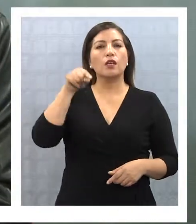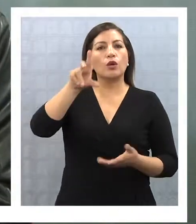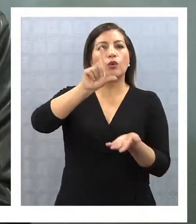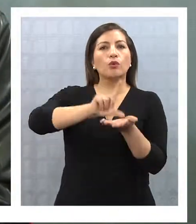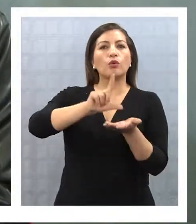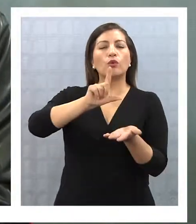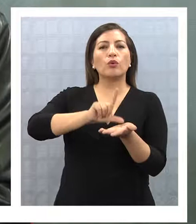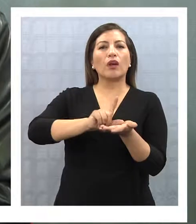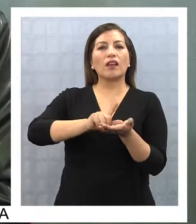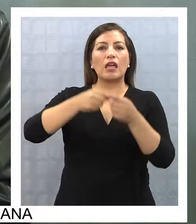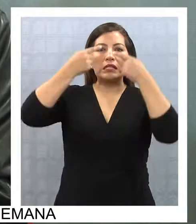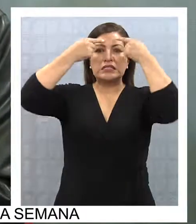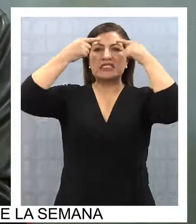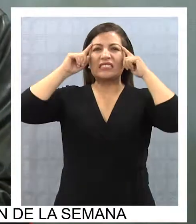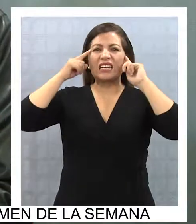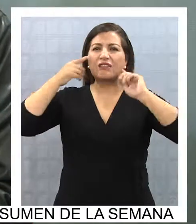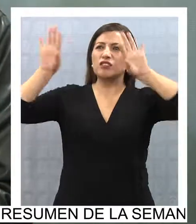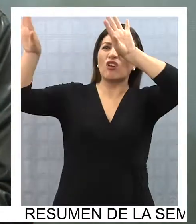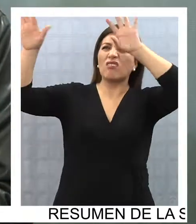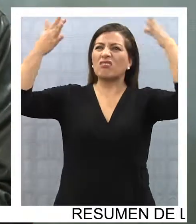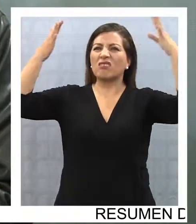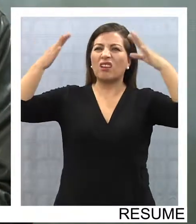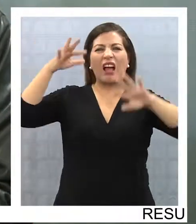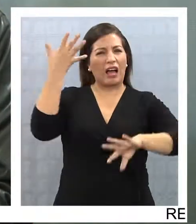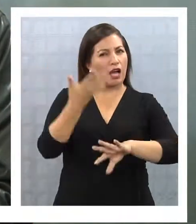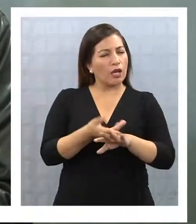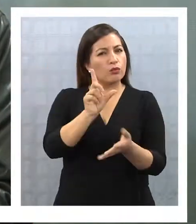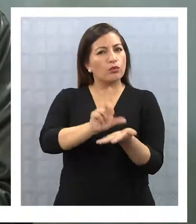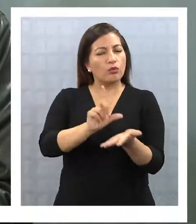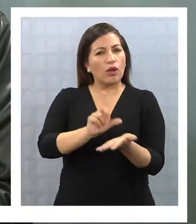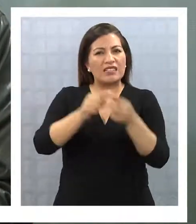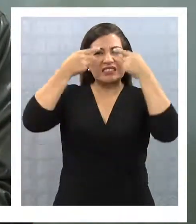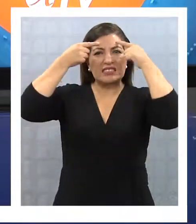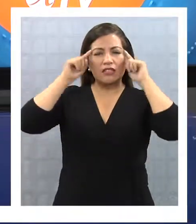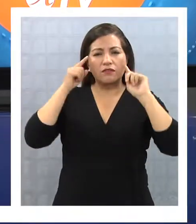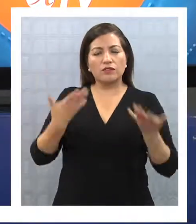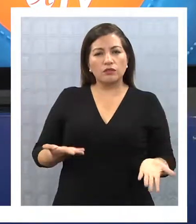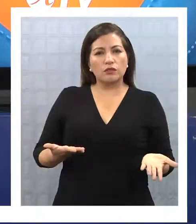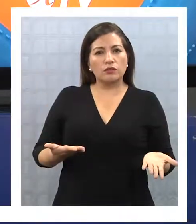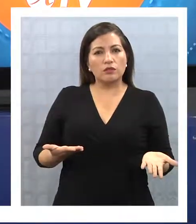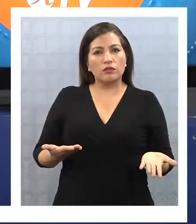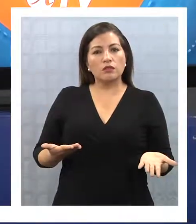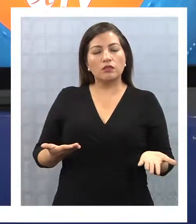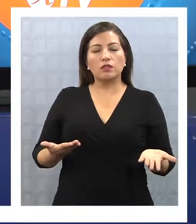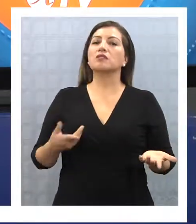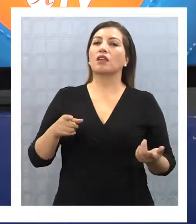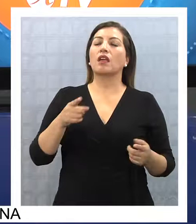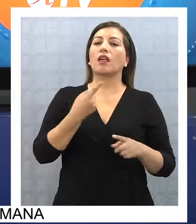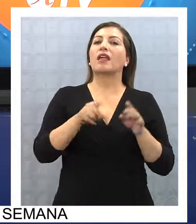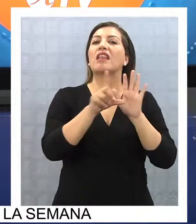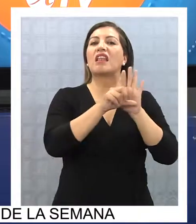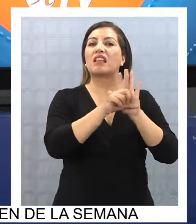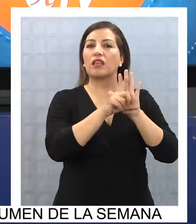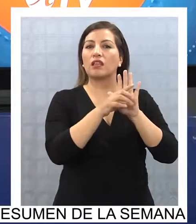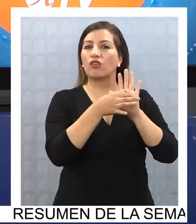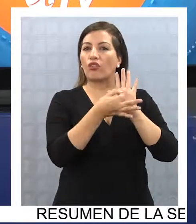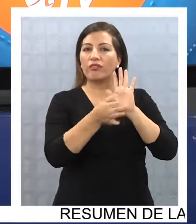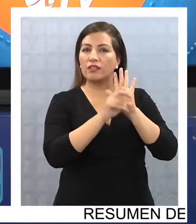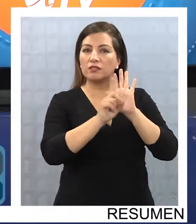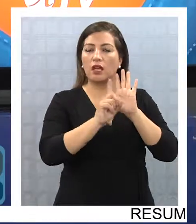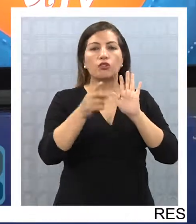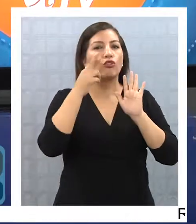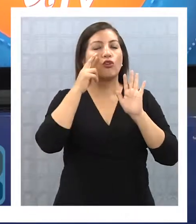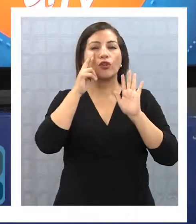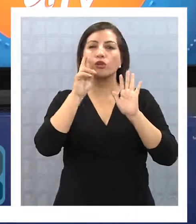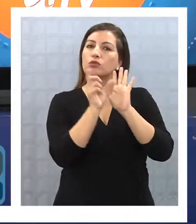sacrificio ambiental. ¿Existen zonas de sacrificio ambiental o esto...? Bueno, claro, nuestra legislación no tiene ni